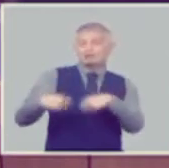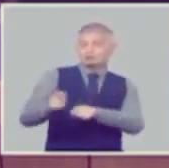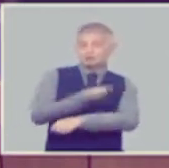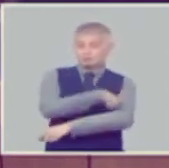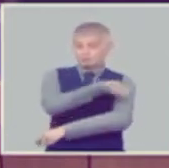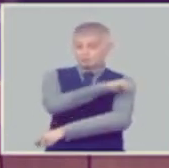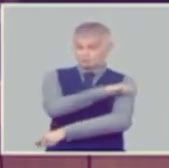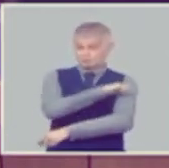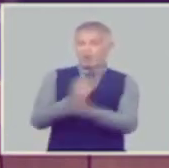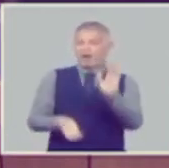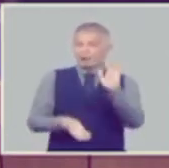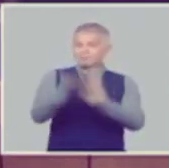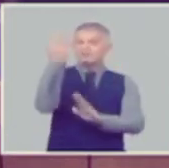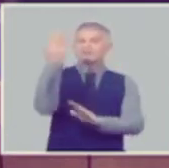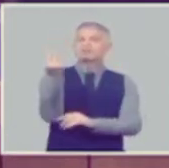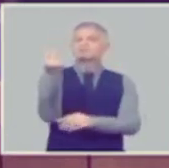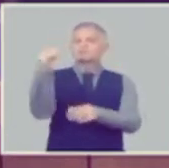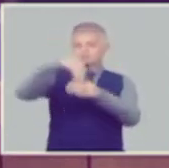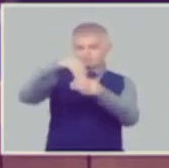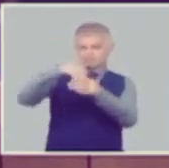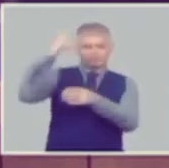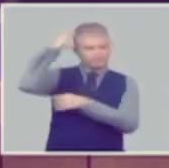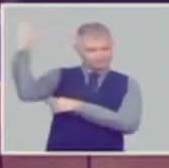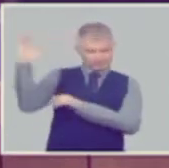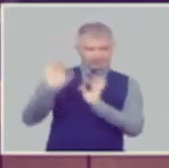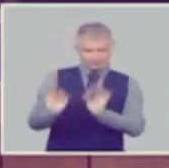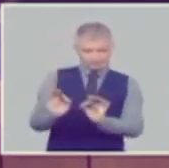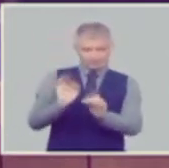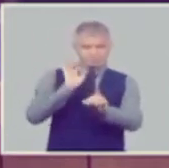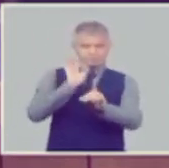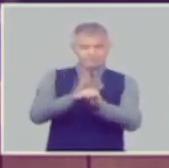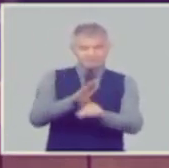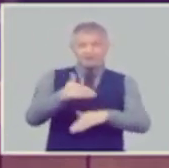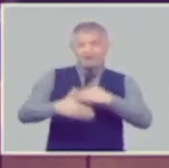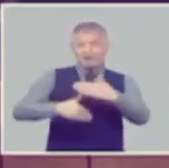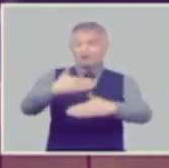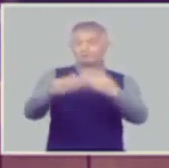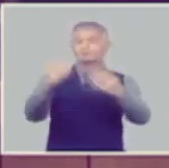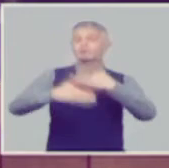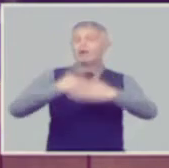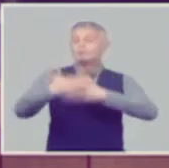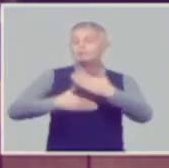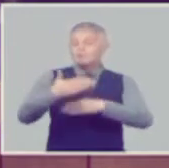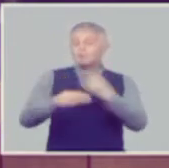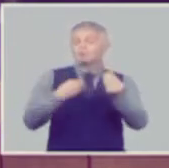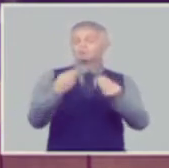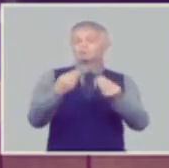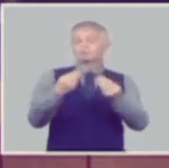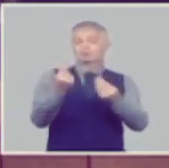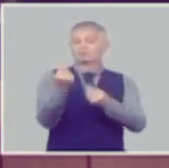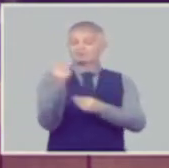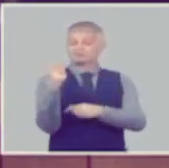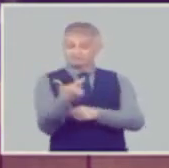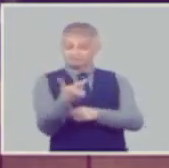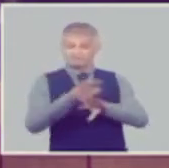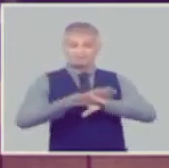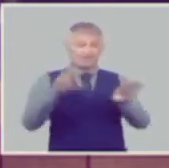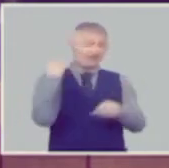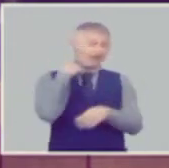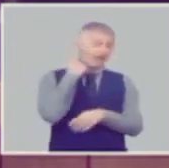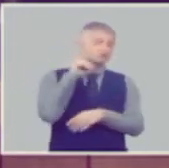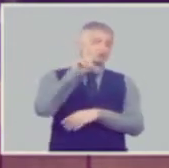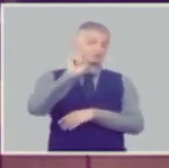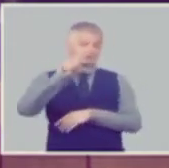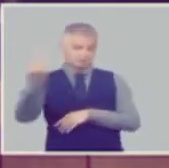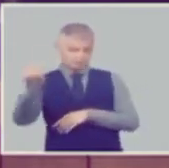del presupuesto del Estado. Con el inicio del ordenamiento monetario, El año 2021 será decisivo en la recuperación